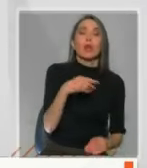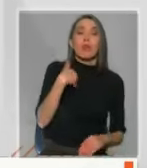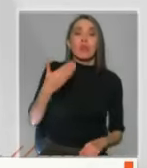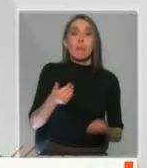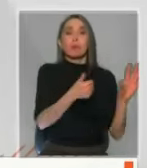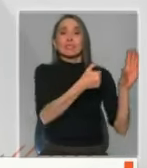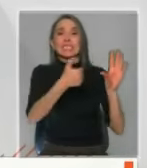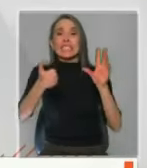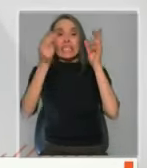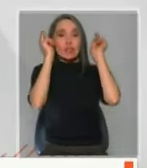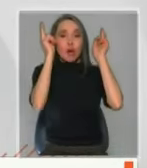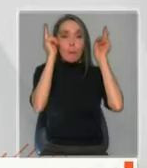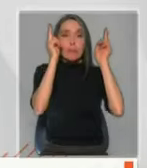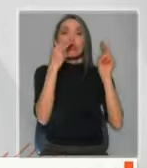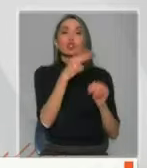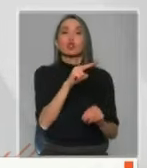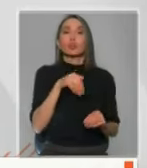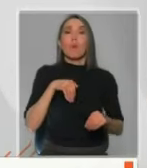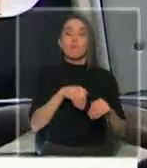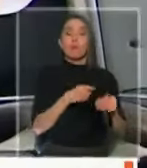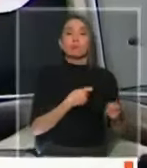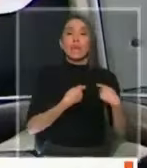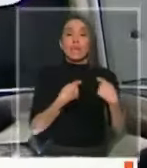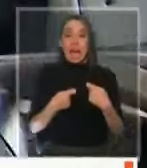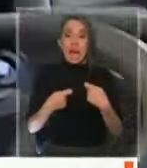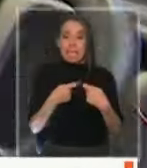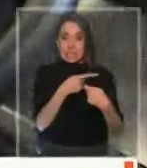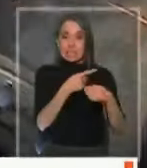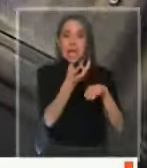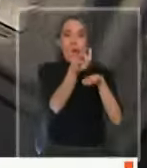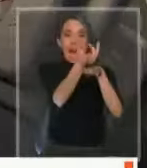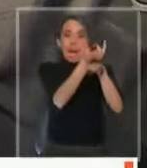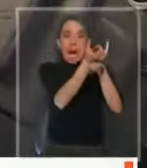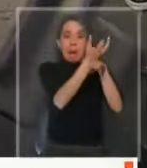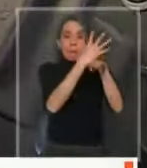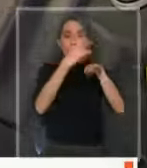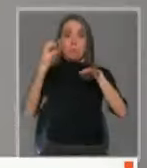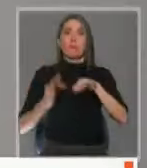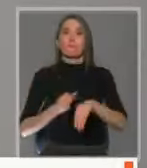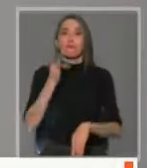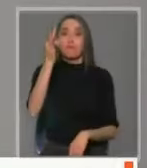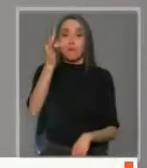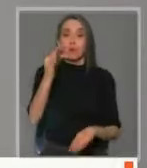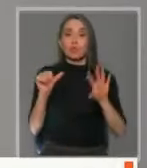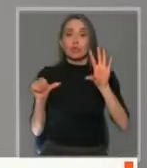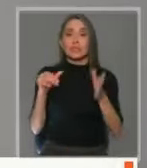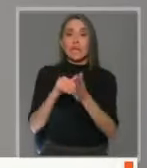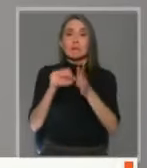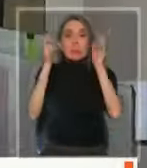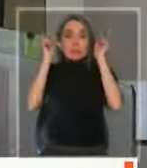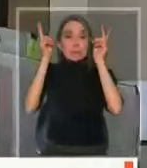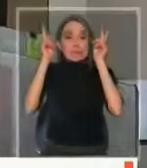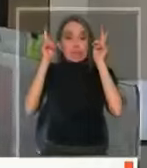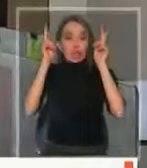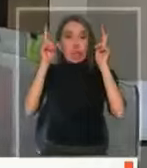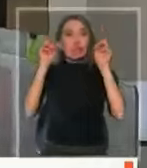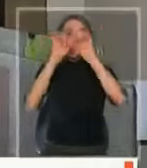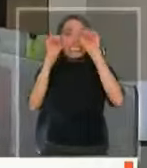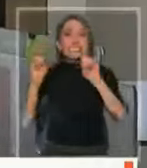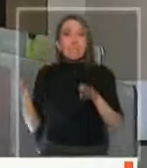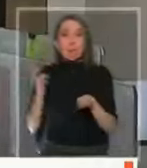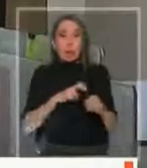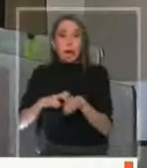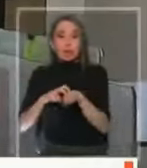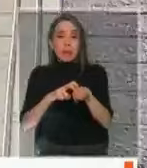ese operador que costea la inversión en su flota. El objetivo es que a futuro los 6.000 buses del sistema transmitan